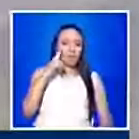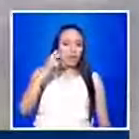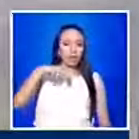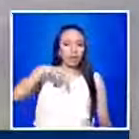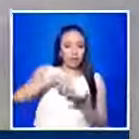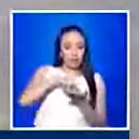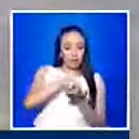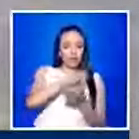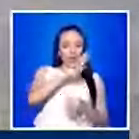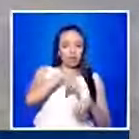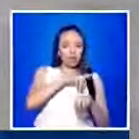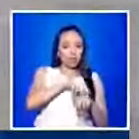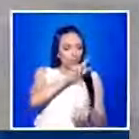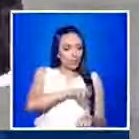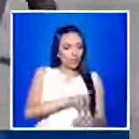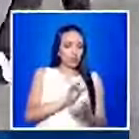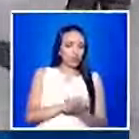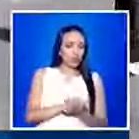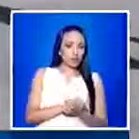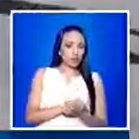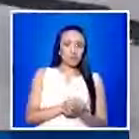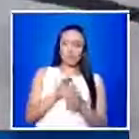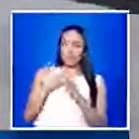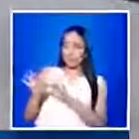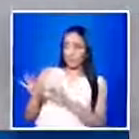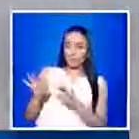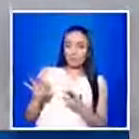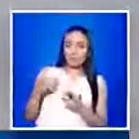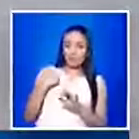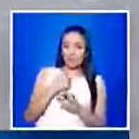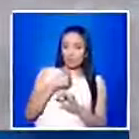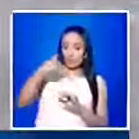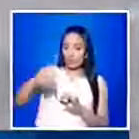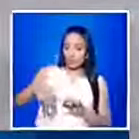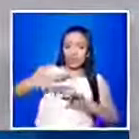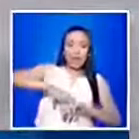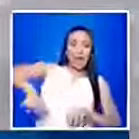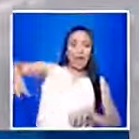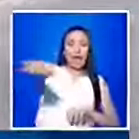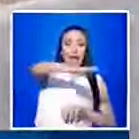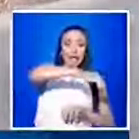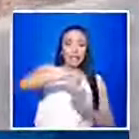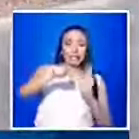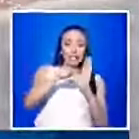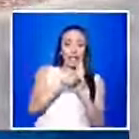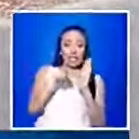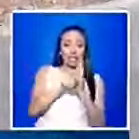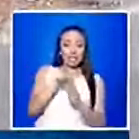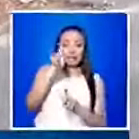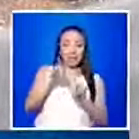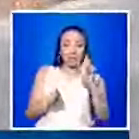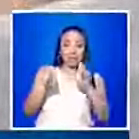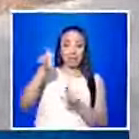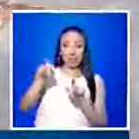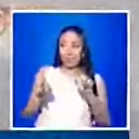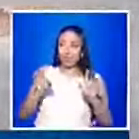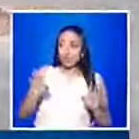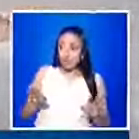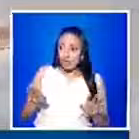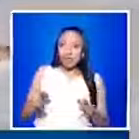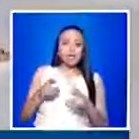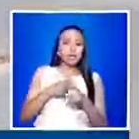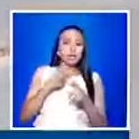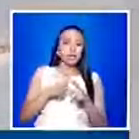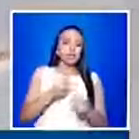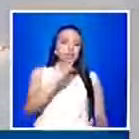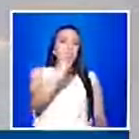transitar tranquilamente. Si nosotros tenemos estas calles tomadas de personas en situación de calle, pues vamos a